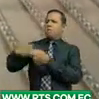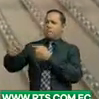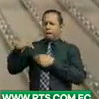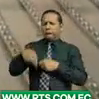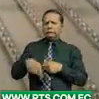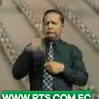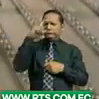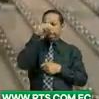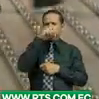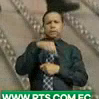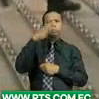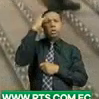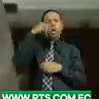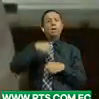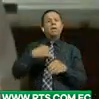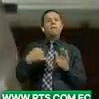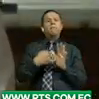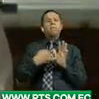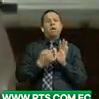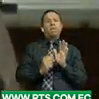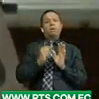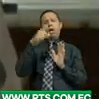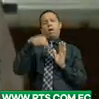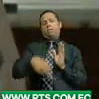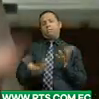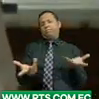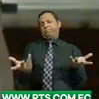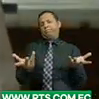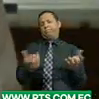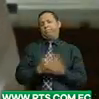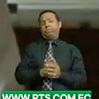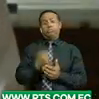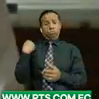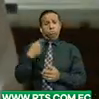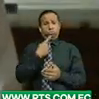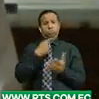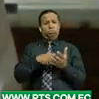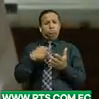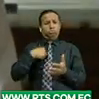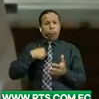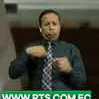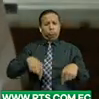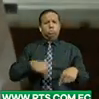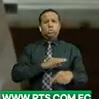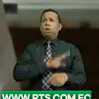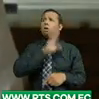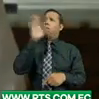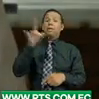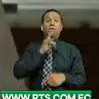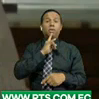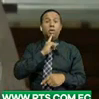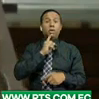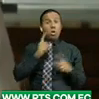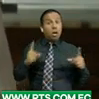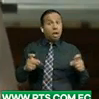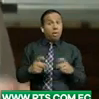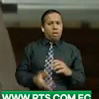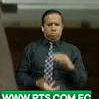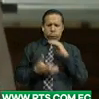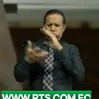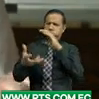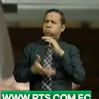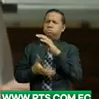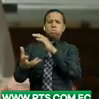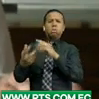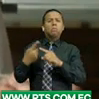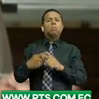urgencia para la Cámara de Comercio. Entre los Estados Unidos deberíamos vender mucho más camarón. En los Estados Unidos deberíamos entrar de una manera más competitiva en flores,